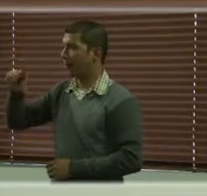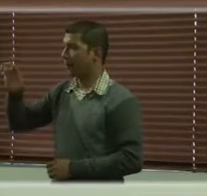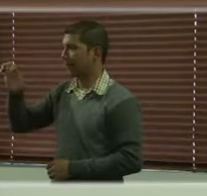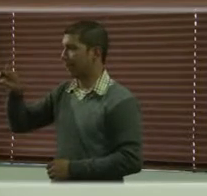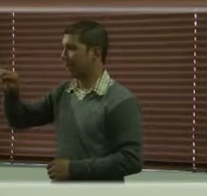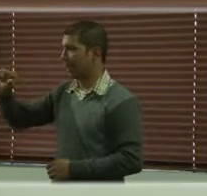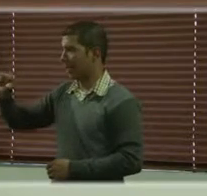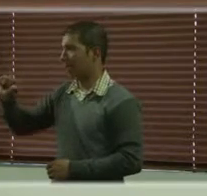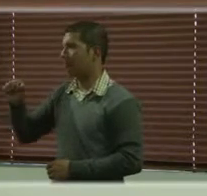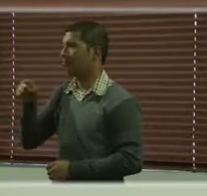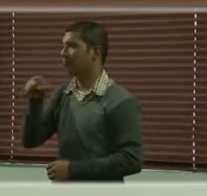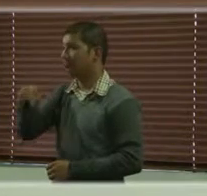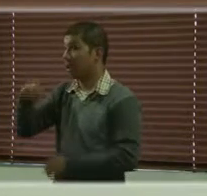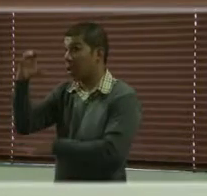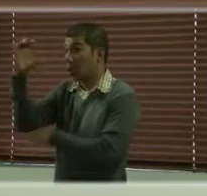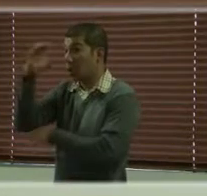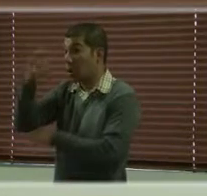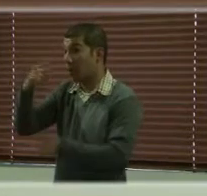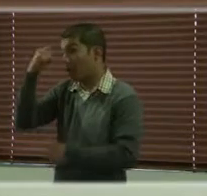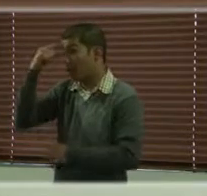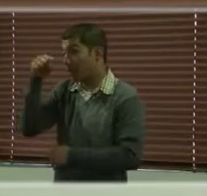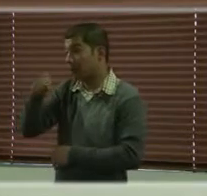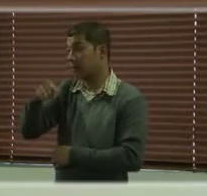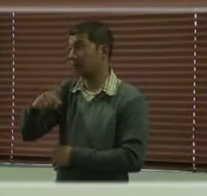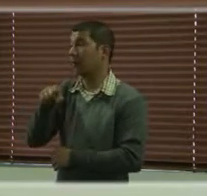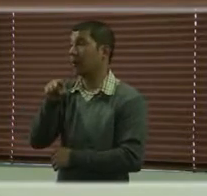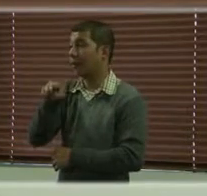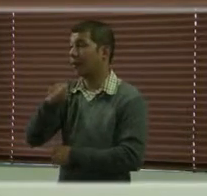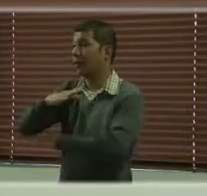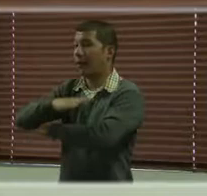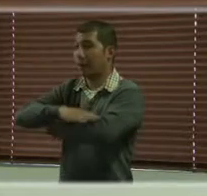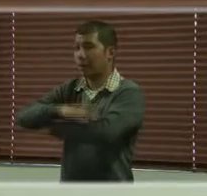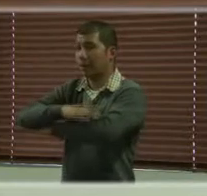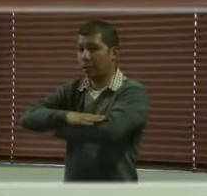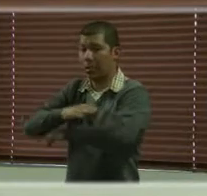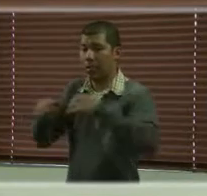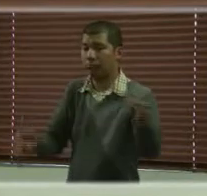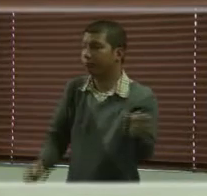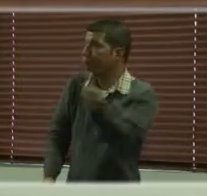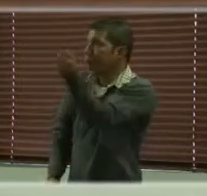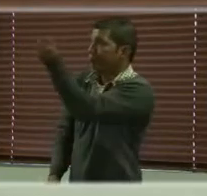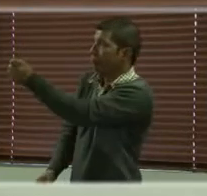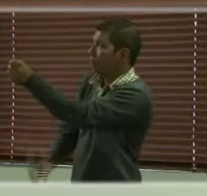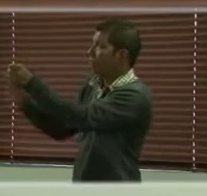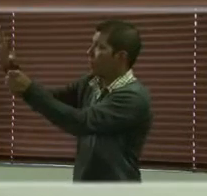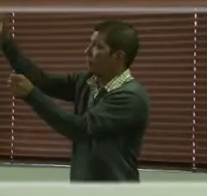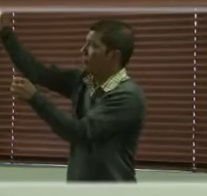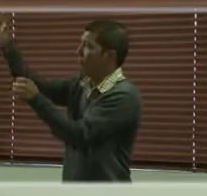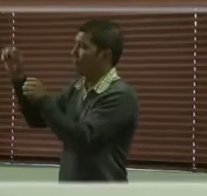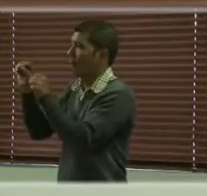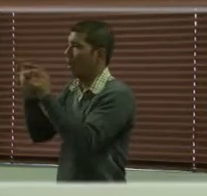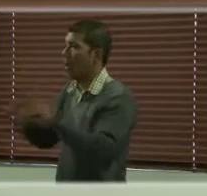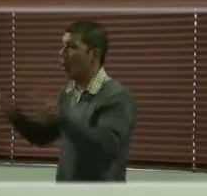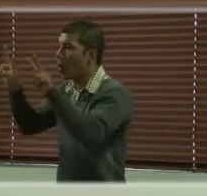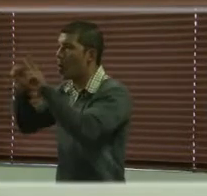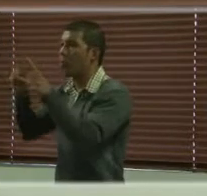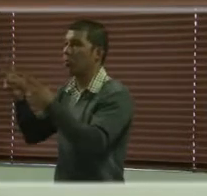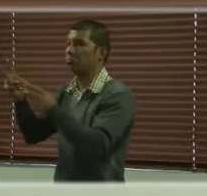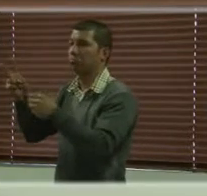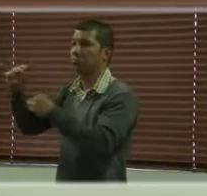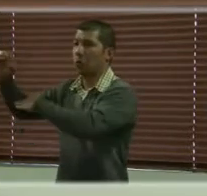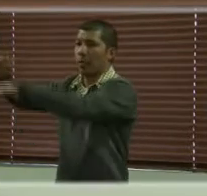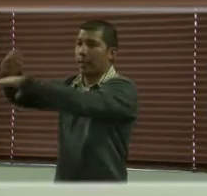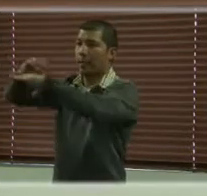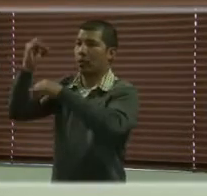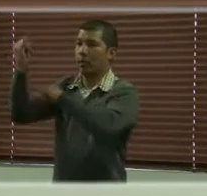la institución del Estado responsable de presentar candidaturas no ante ante estos